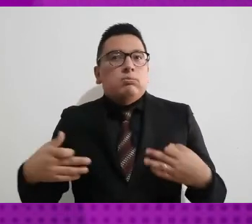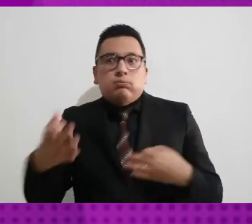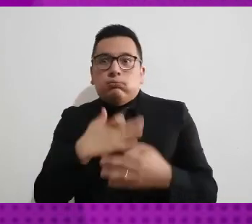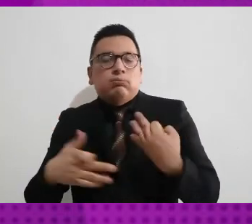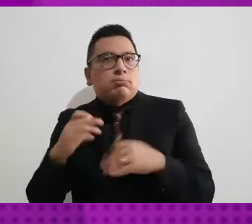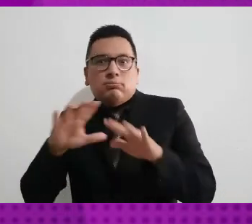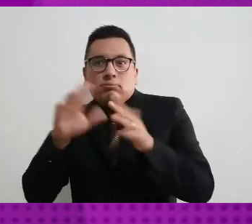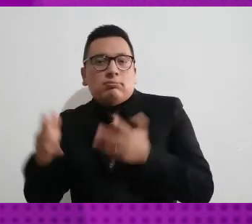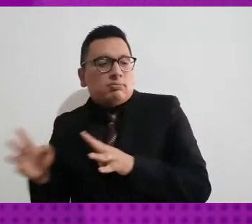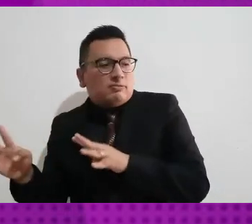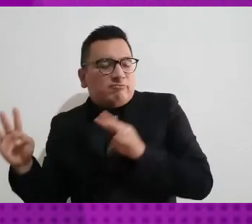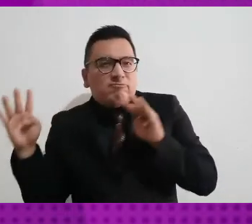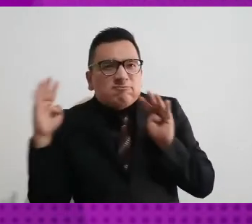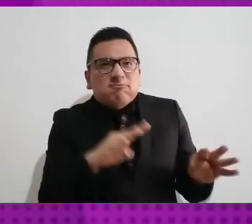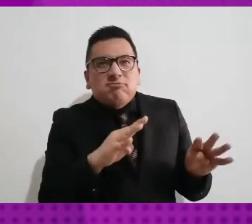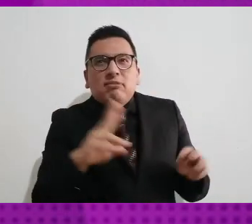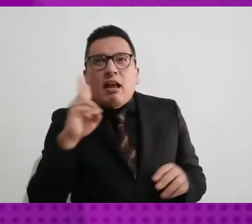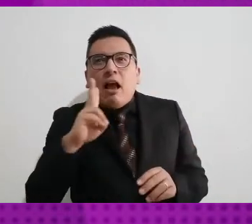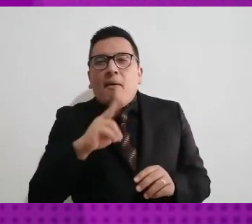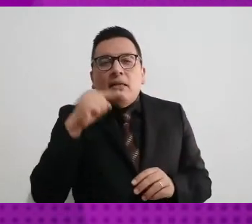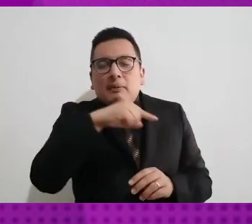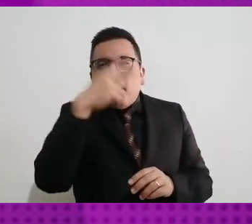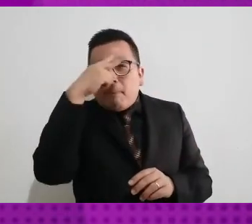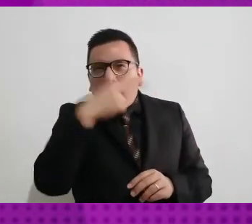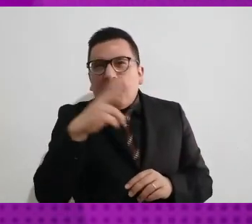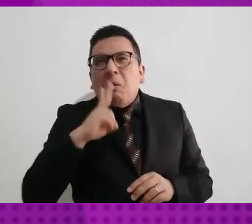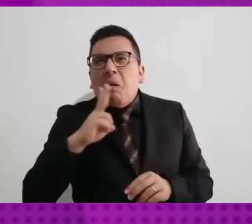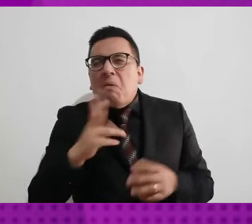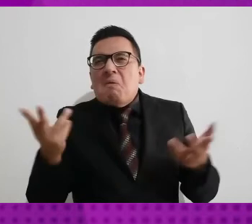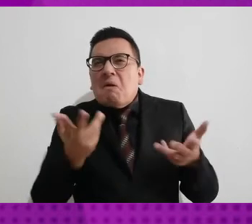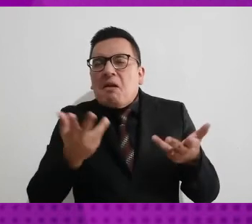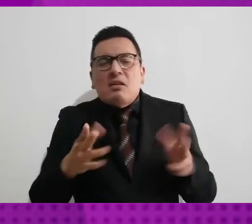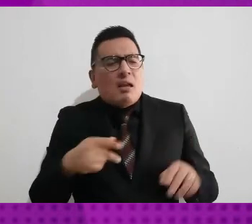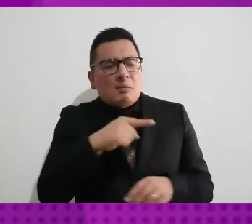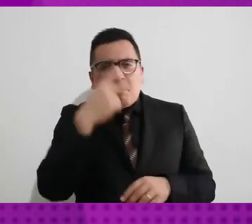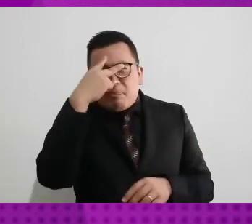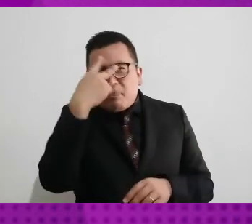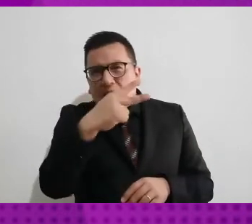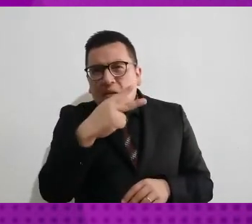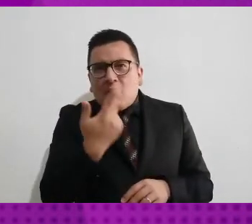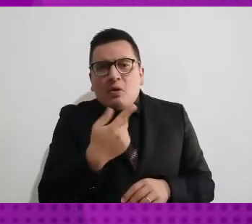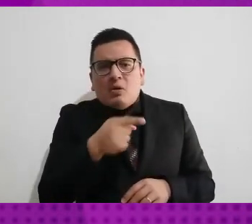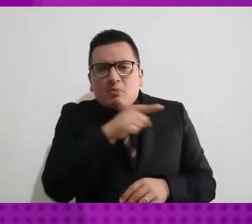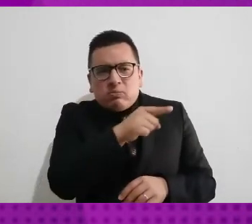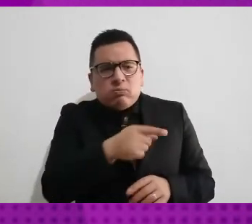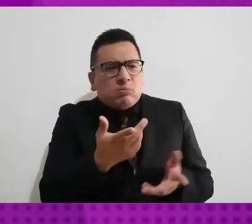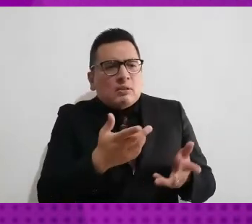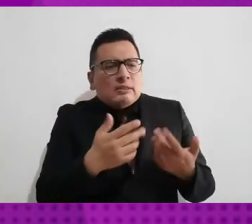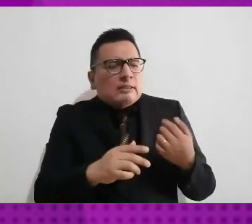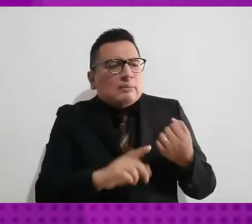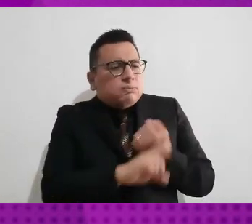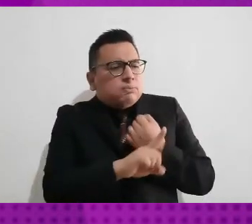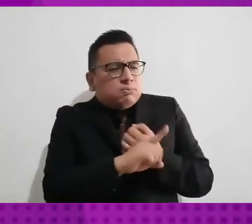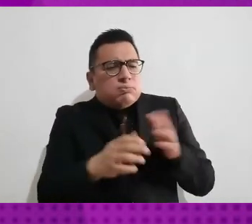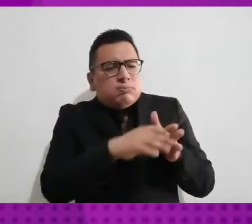verdad no exagero, los ojos del mundo estaban puestos en México para ver cómo como país resolvía el tema de